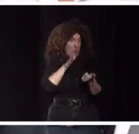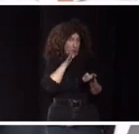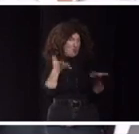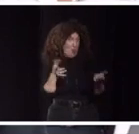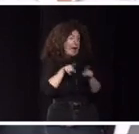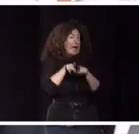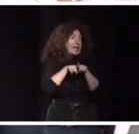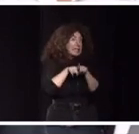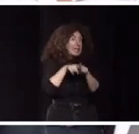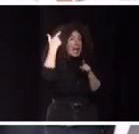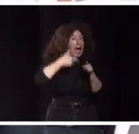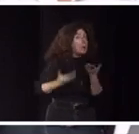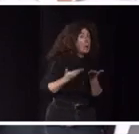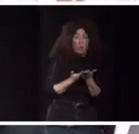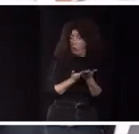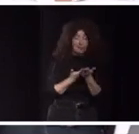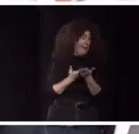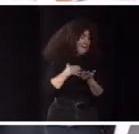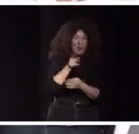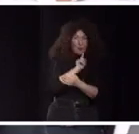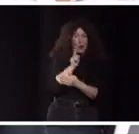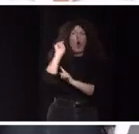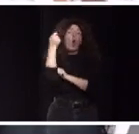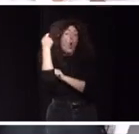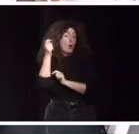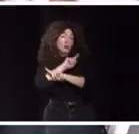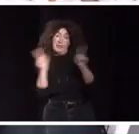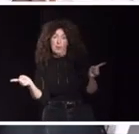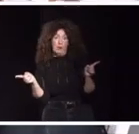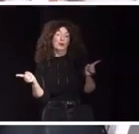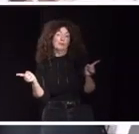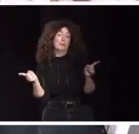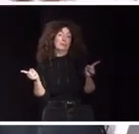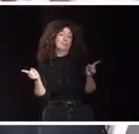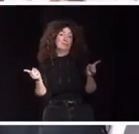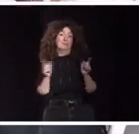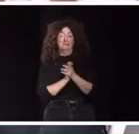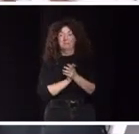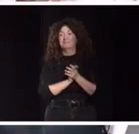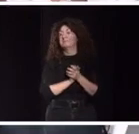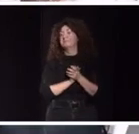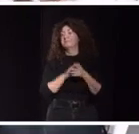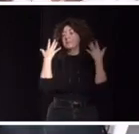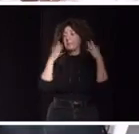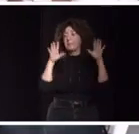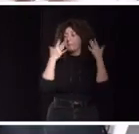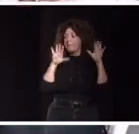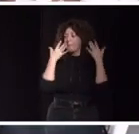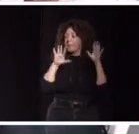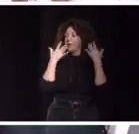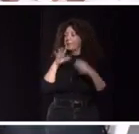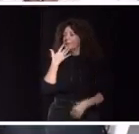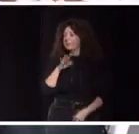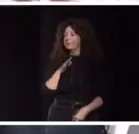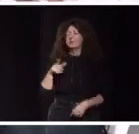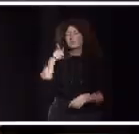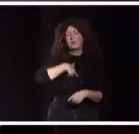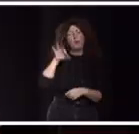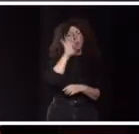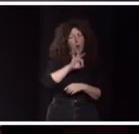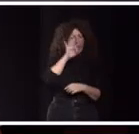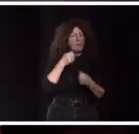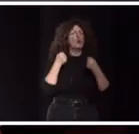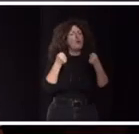pueden criticar ni nuestras propuestas ni nuestros logros. Necesitamos un Podemos fuerte en